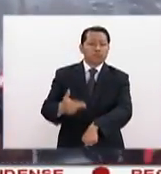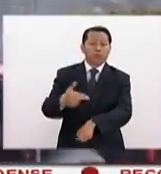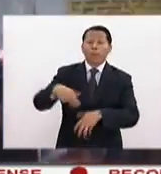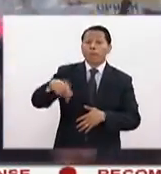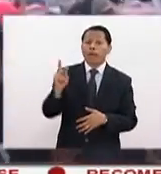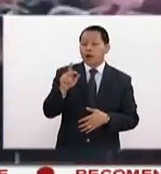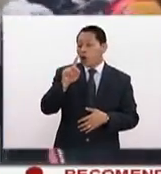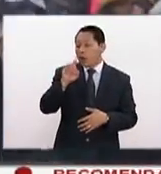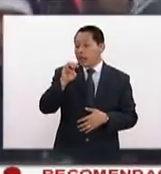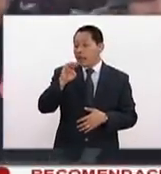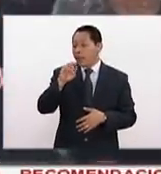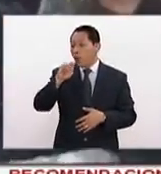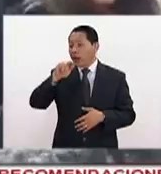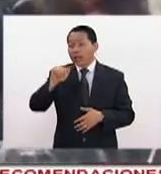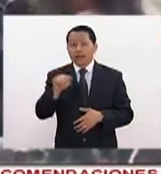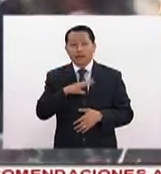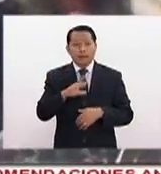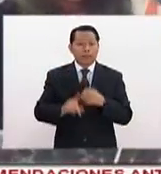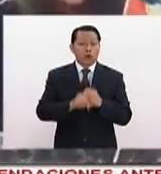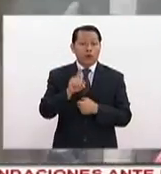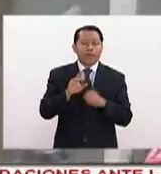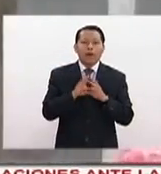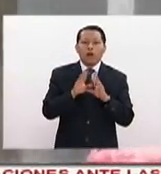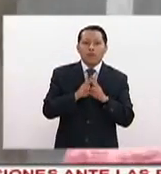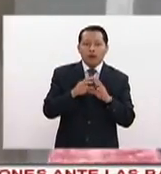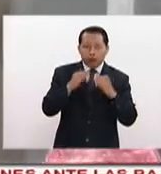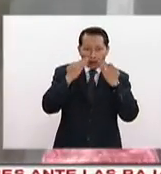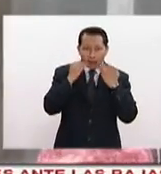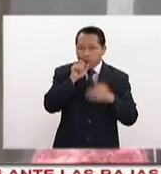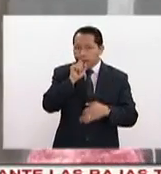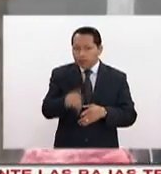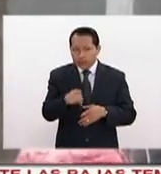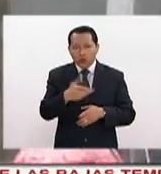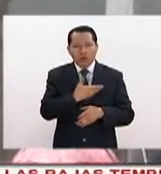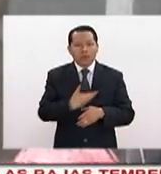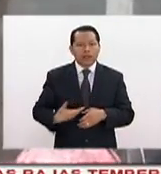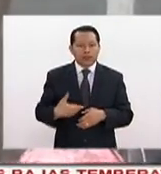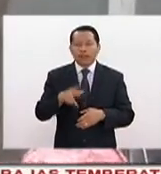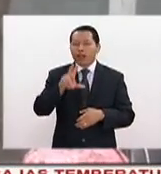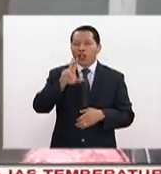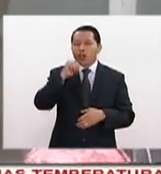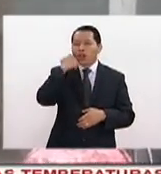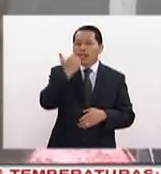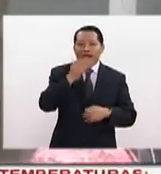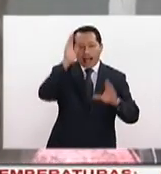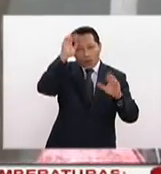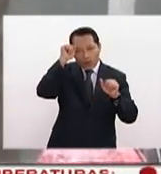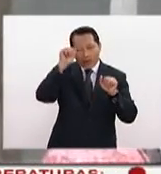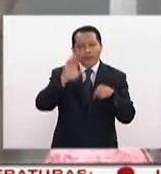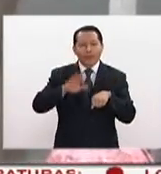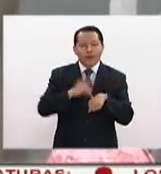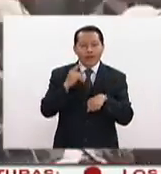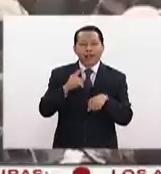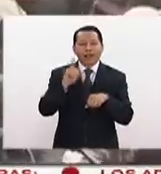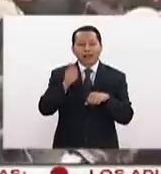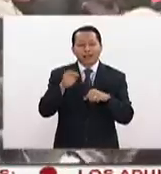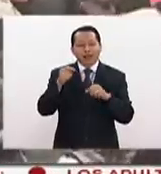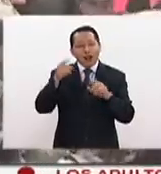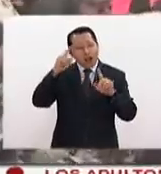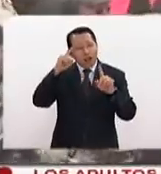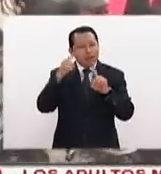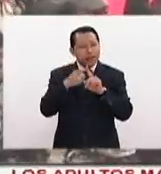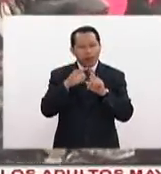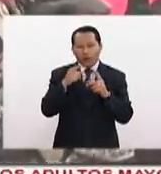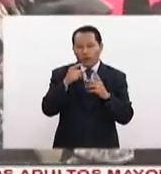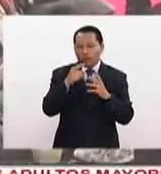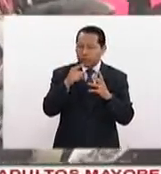los demócratas que una parte del problema ha sido que el propio presidente no ha querido llegar a un acuerdo porque está moviendo los objetivos a la